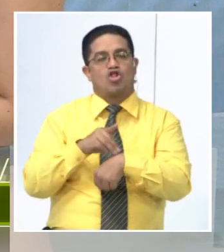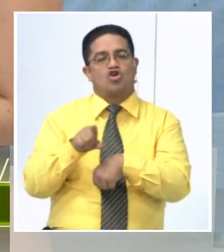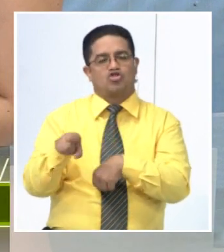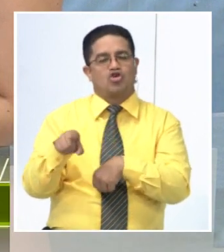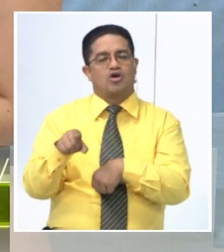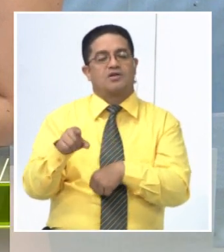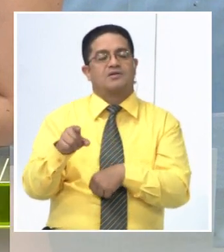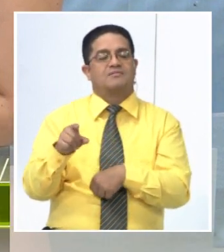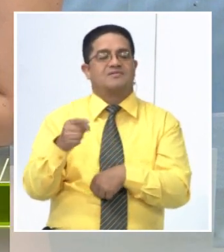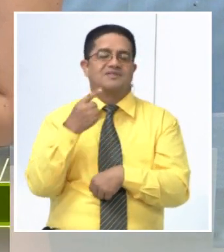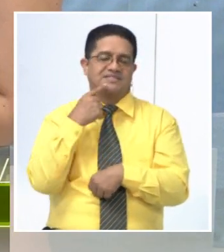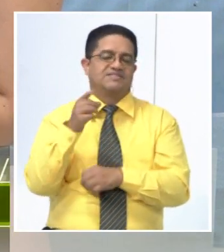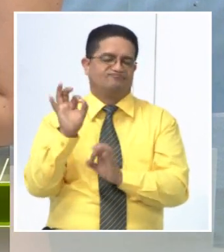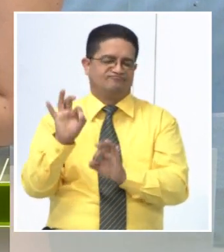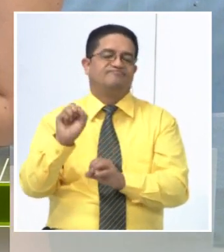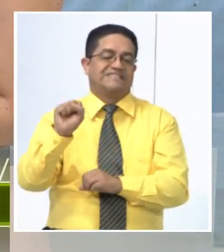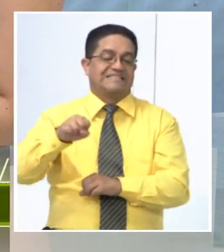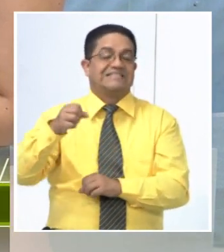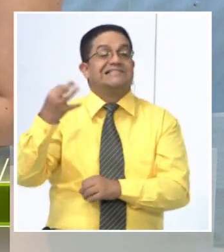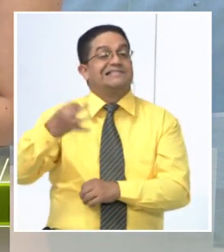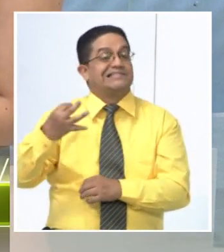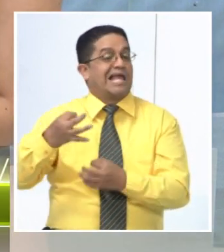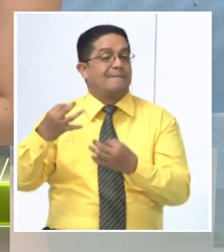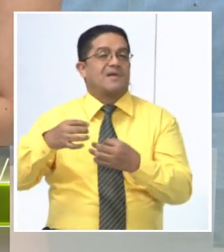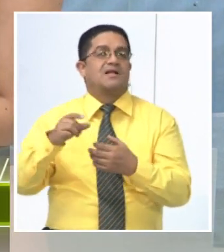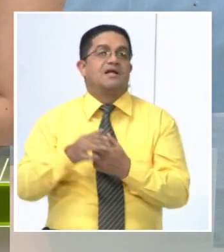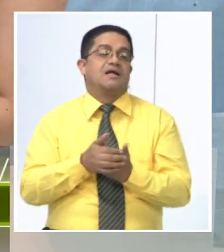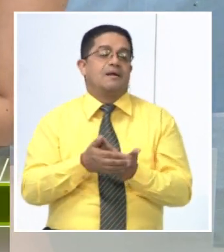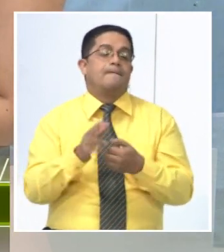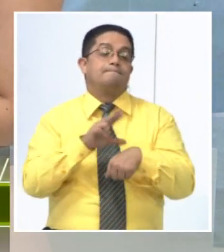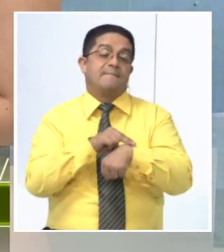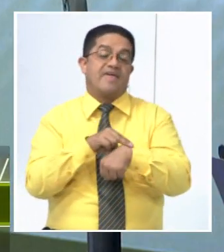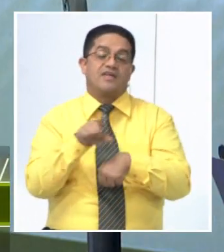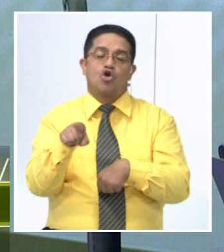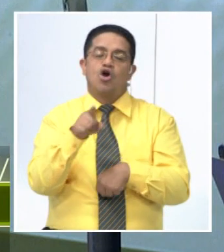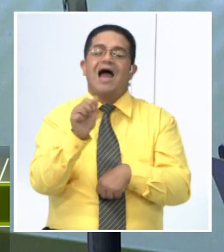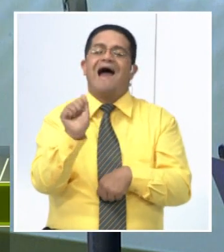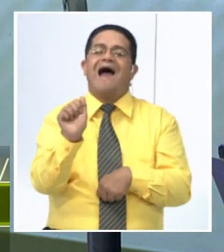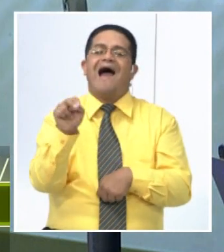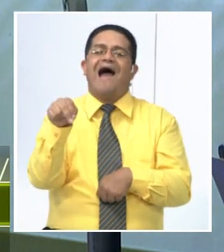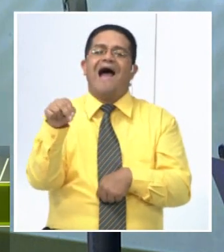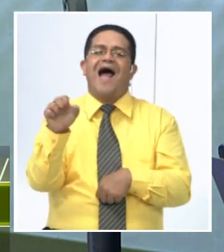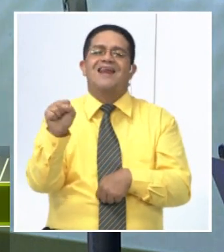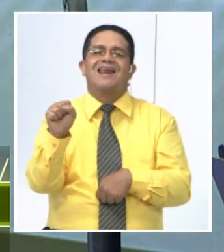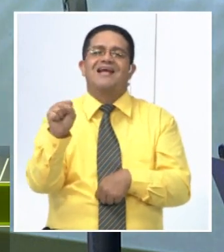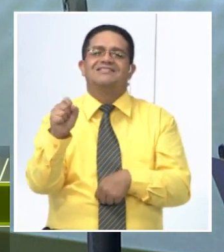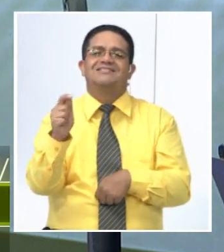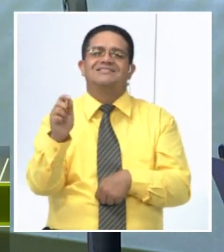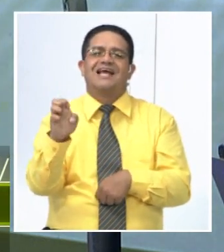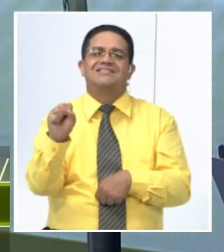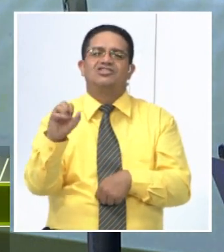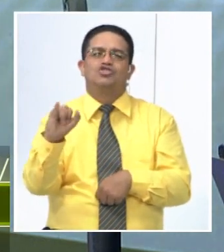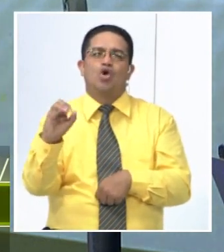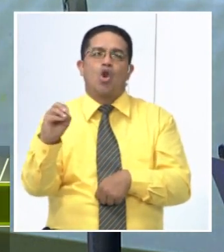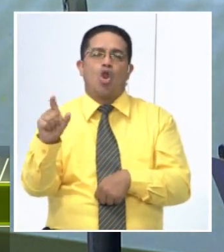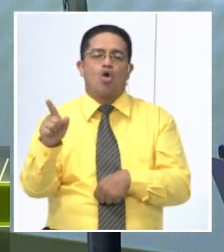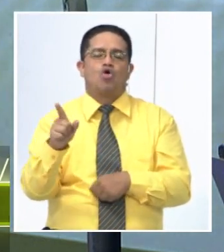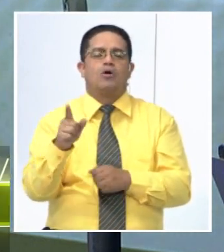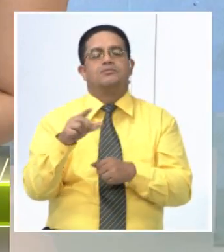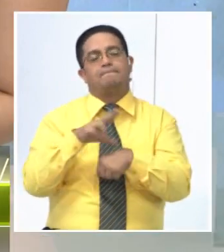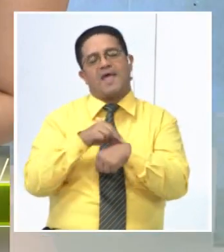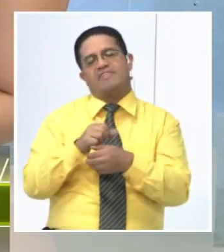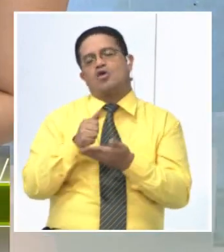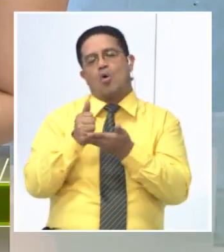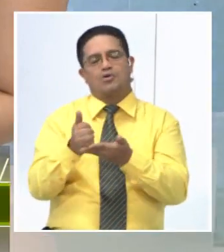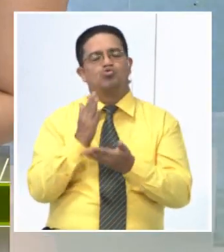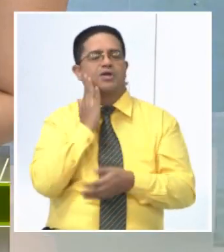un procedimiento seguro, siempre. El anestesiólogo es fundamental, es necesario. Siempre, y para estos casos también. Sí, sí.